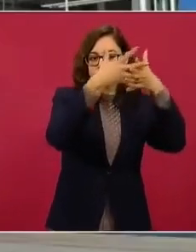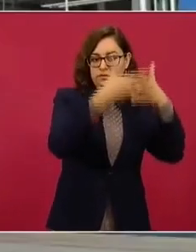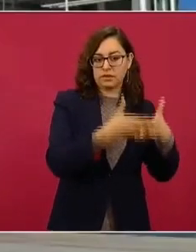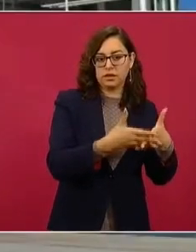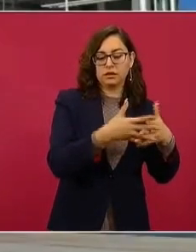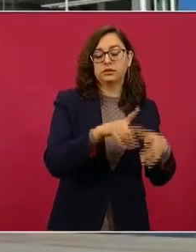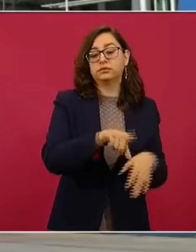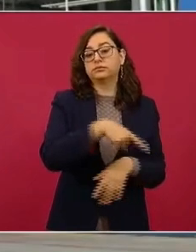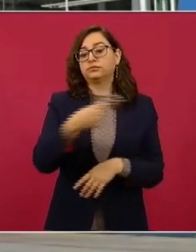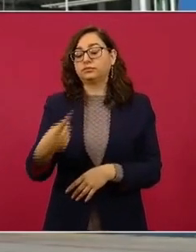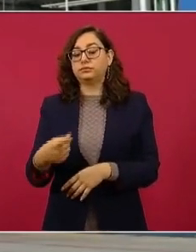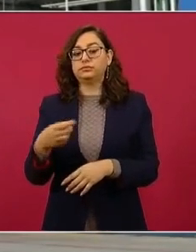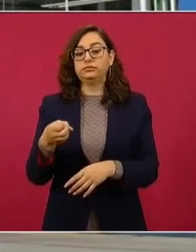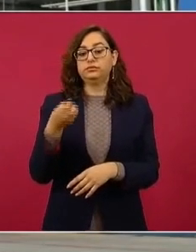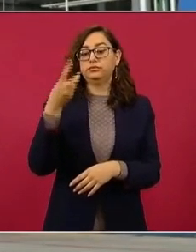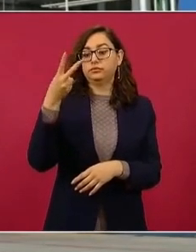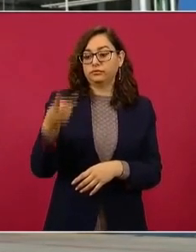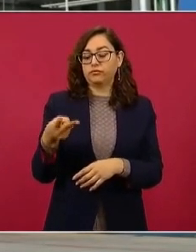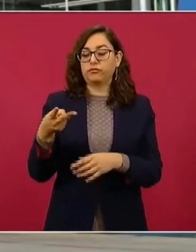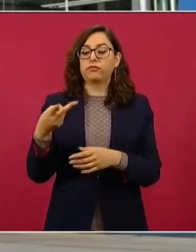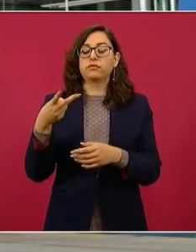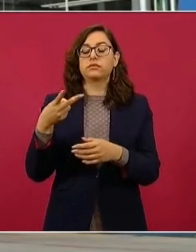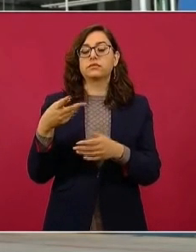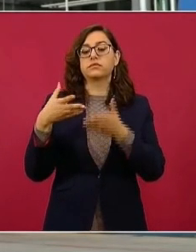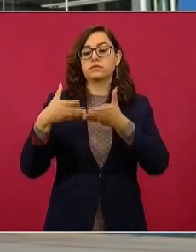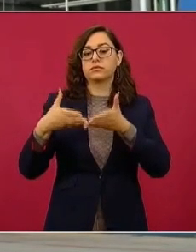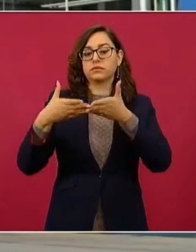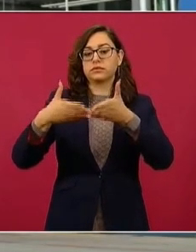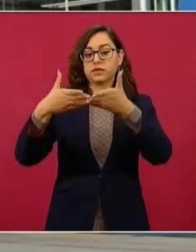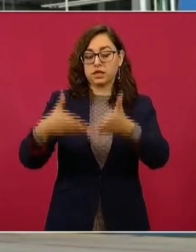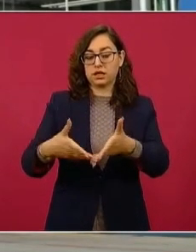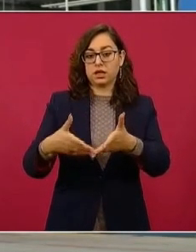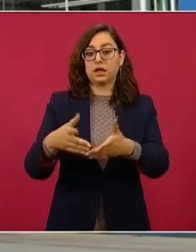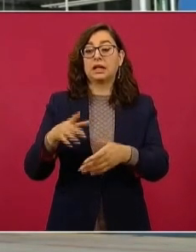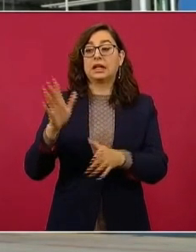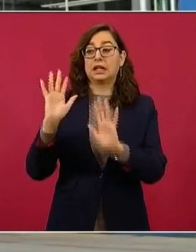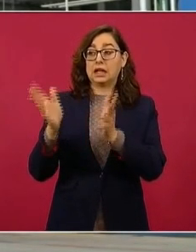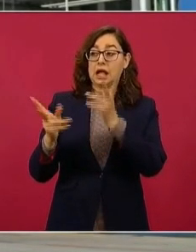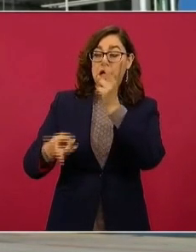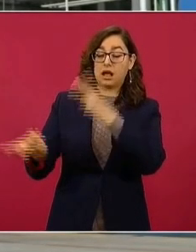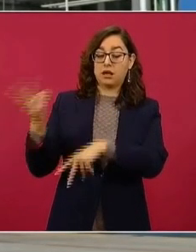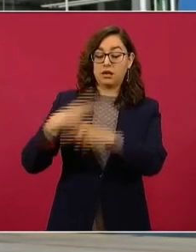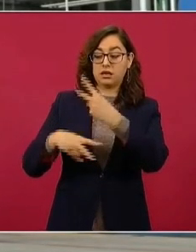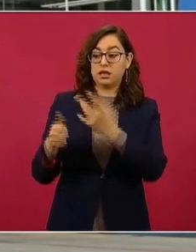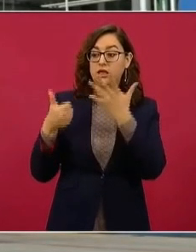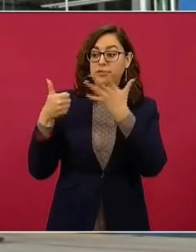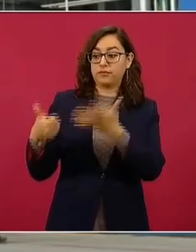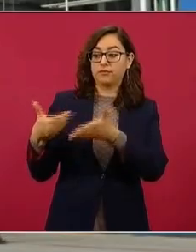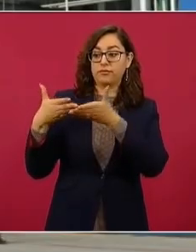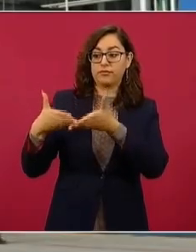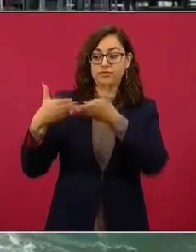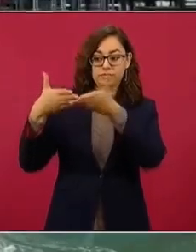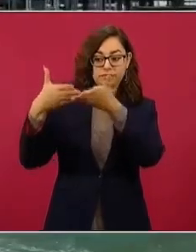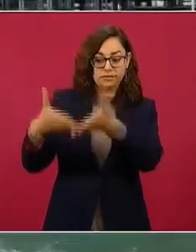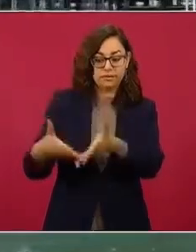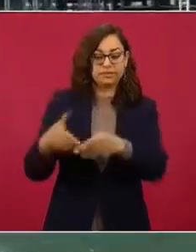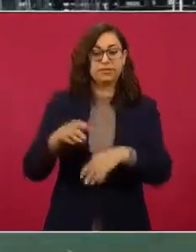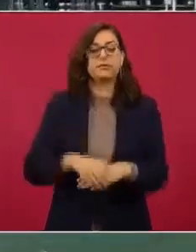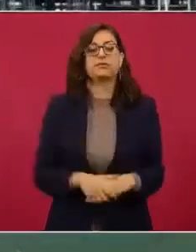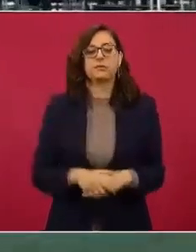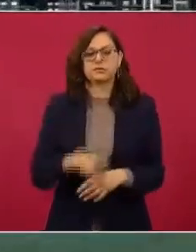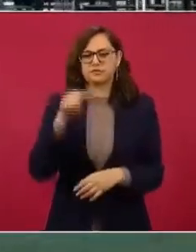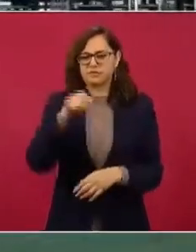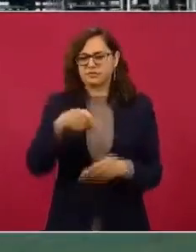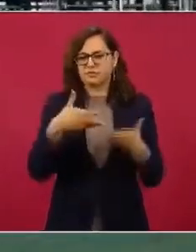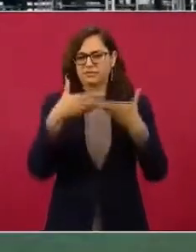y vienen en camino 3 barcos más a desembarcar ya todos los equipos críticos de Dos Bocas. Este barco es uno de los